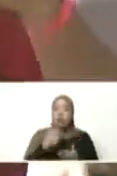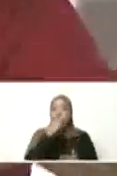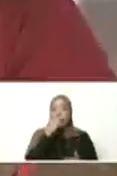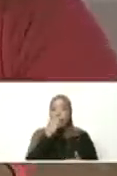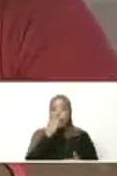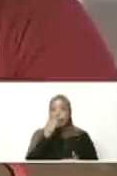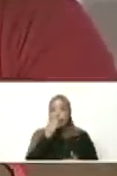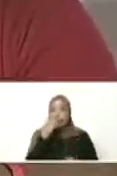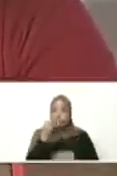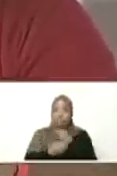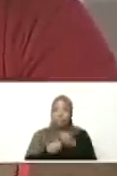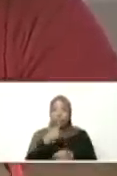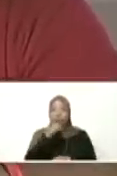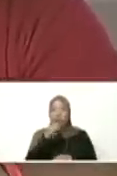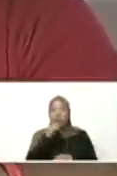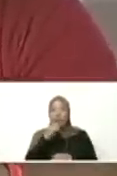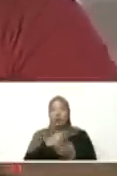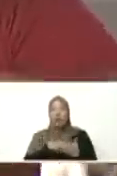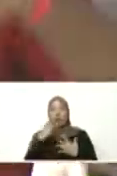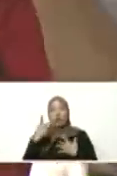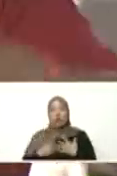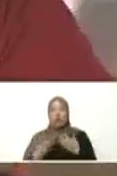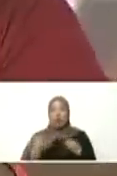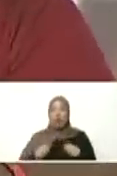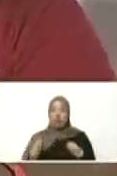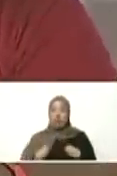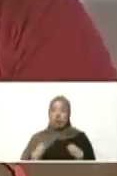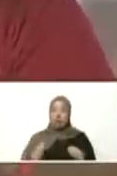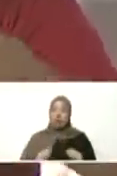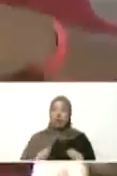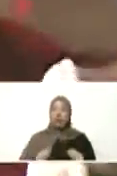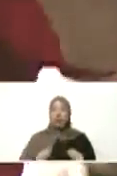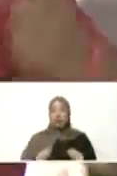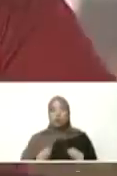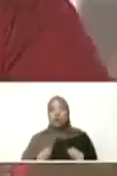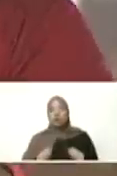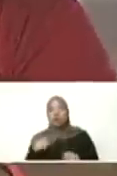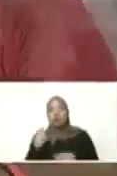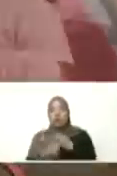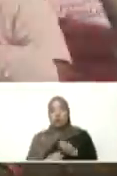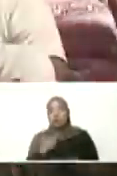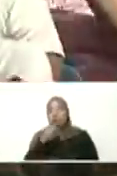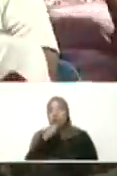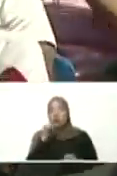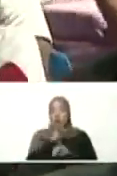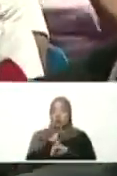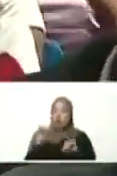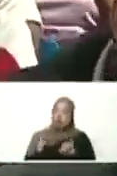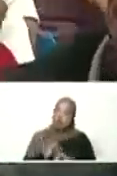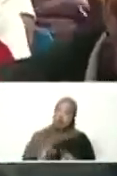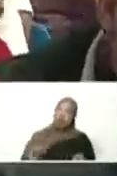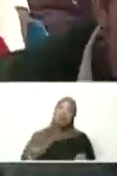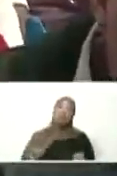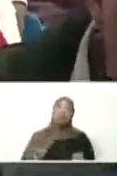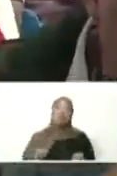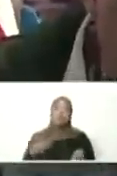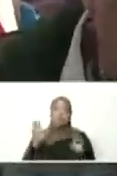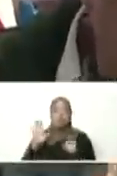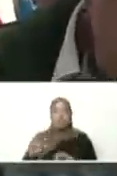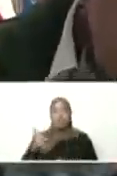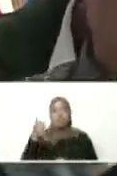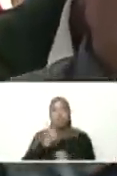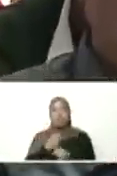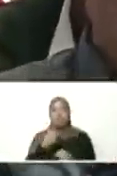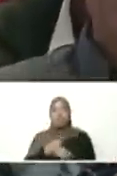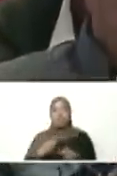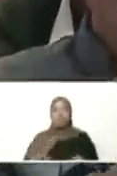sino de construcción de un gran proyecto de vida, de un gran proyecto, bueno, donde la felicidad, los principios y los